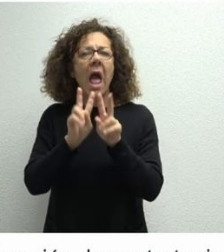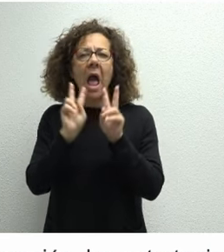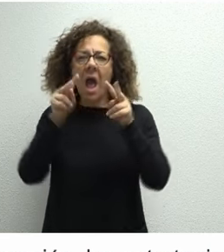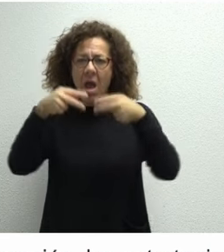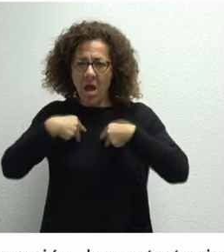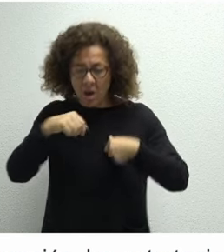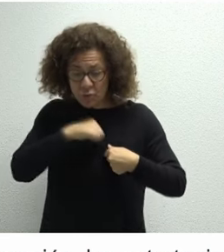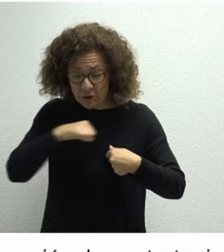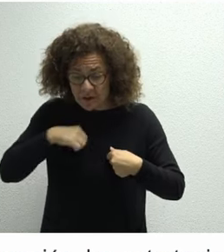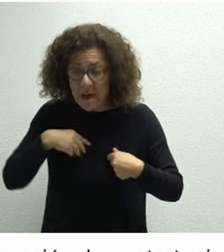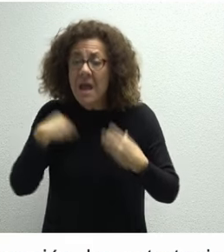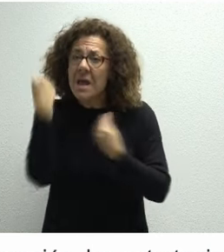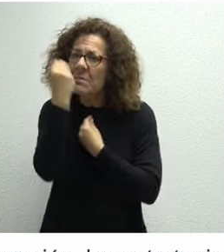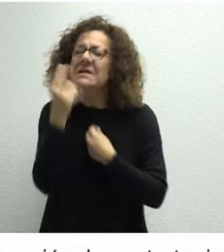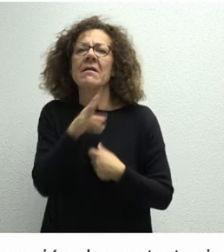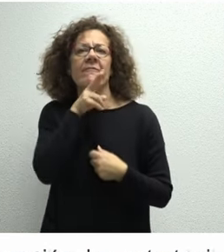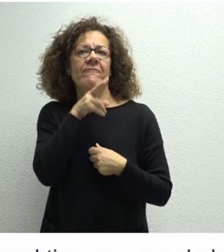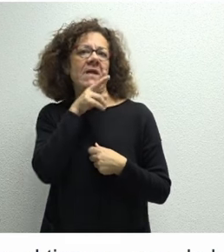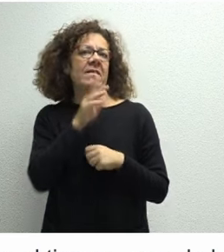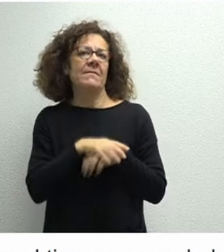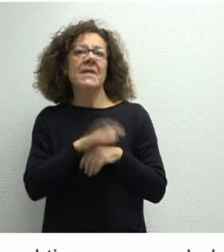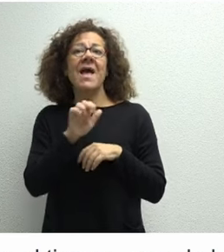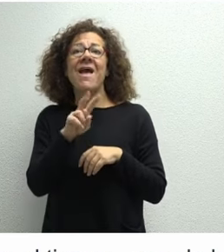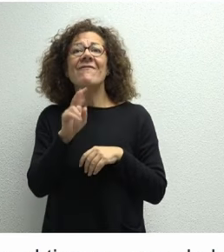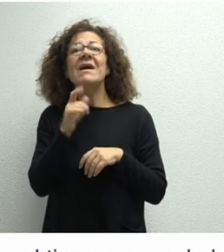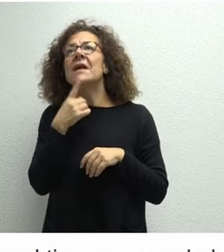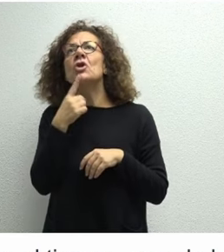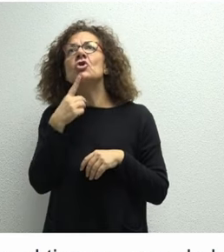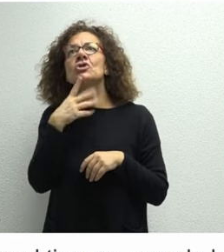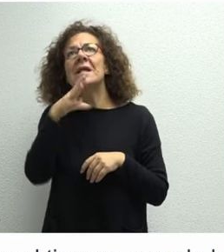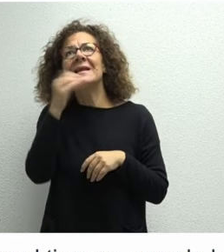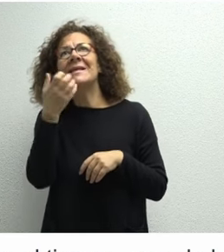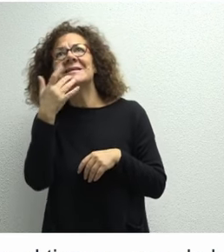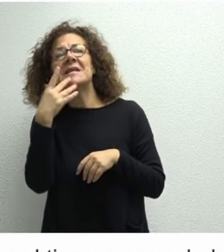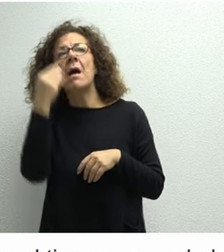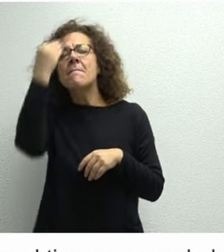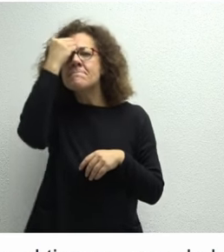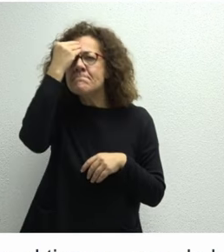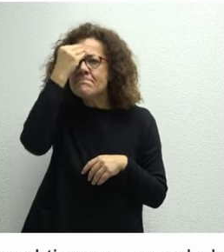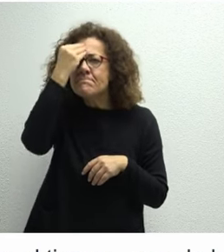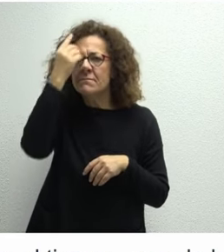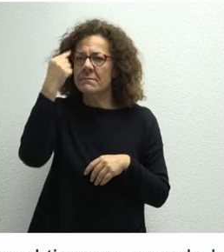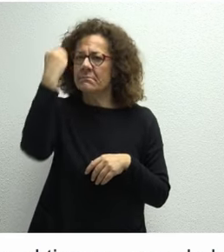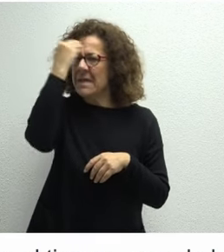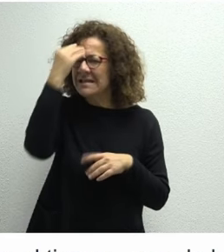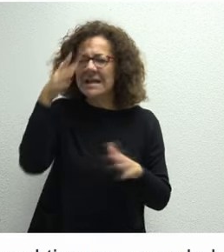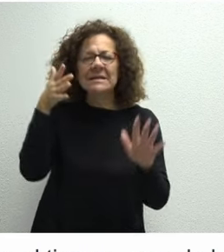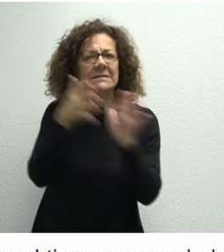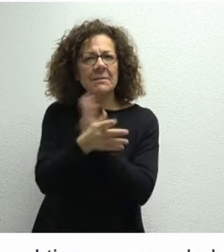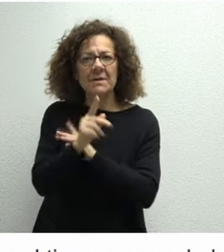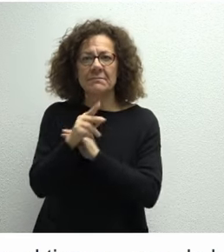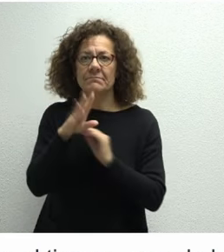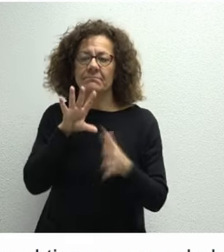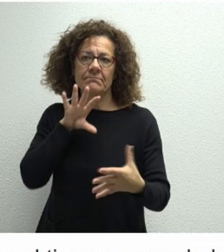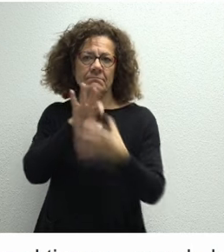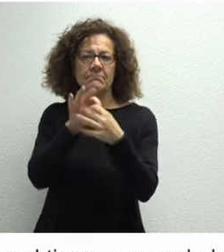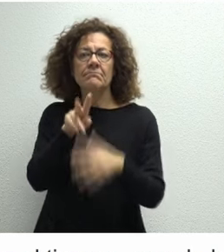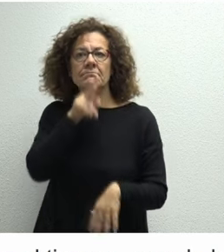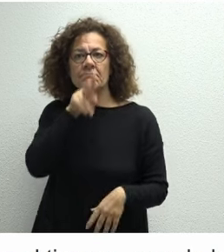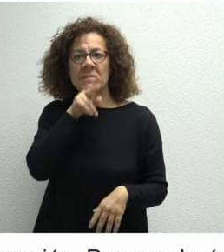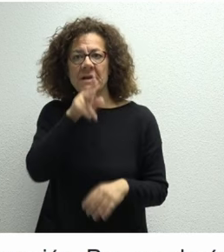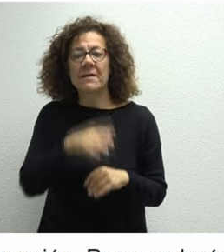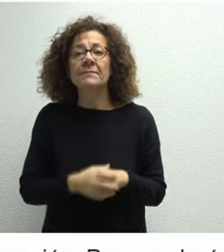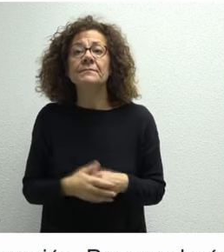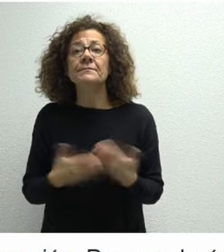por supuesto pensar en verde batra no se entiende sin esa mentalidad de pensar en verde